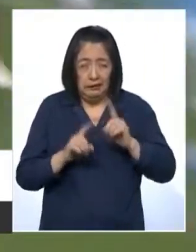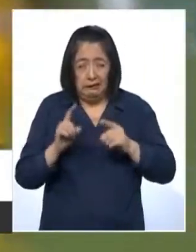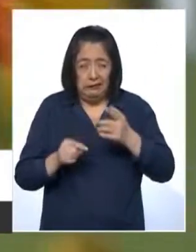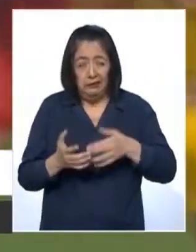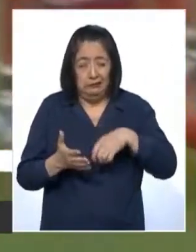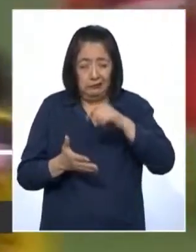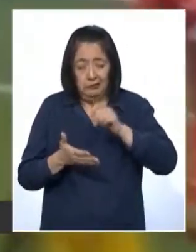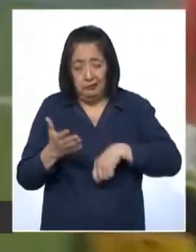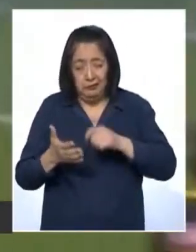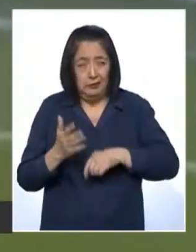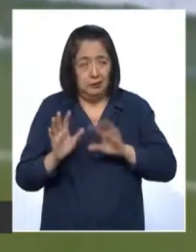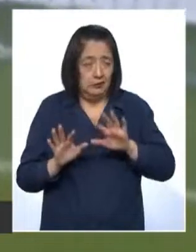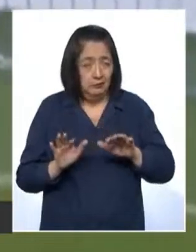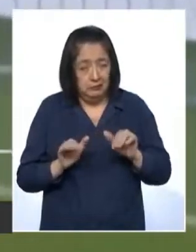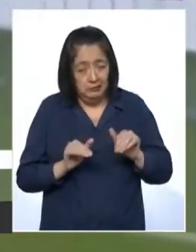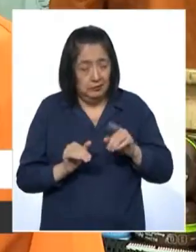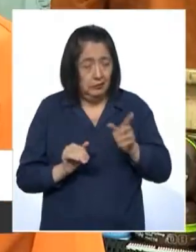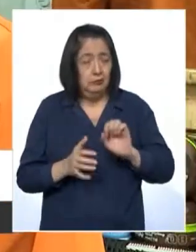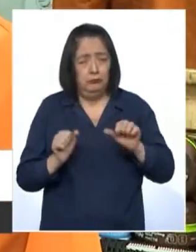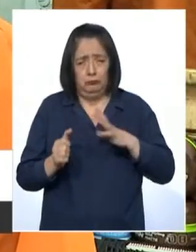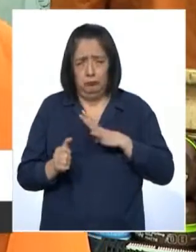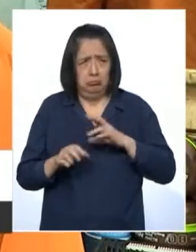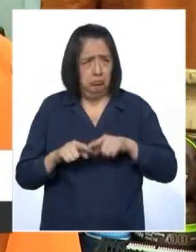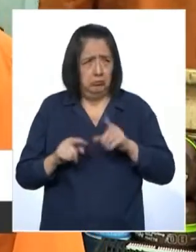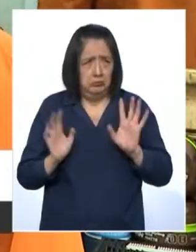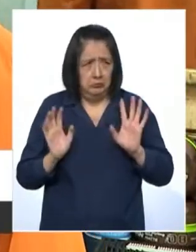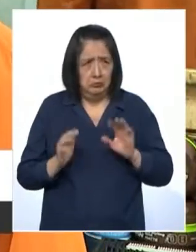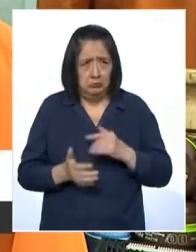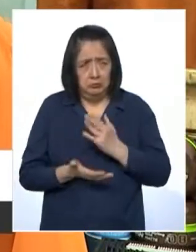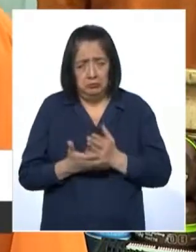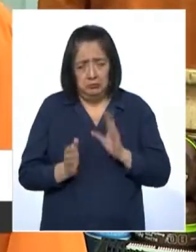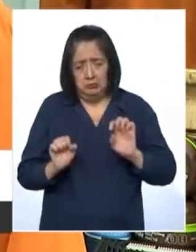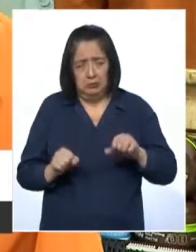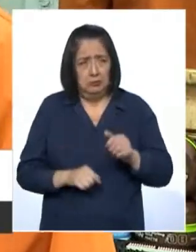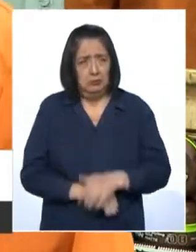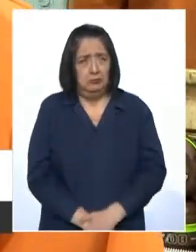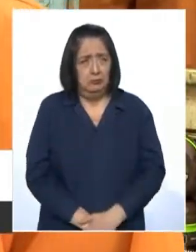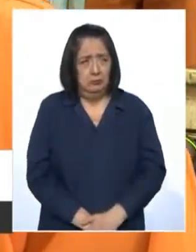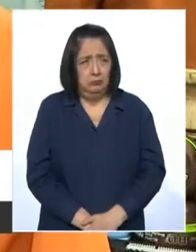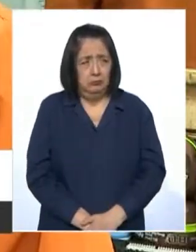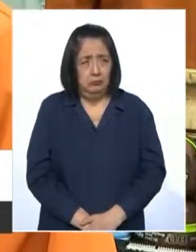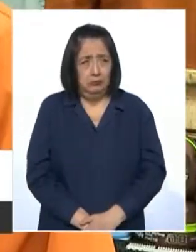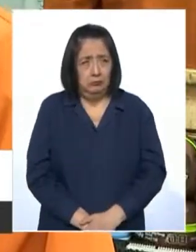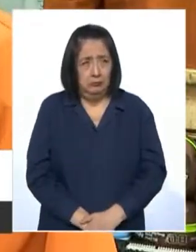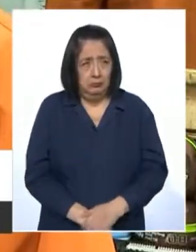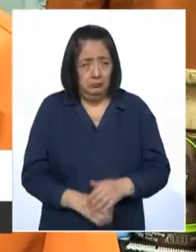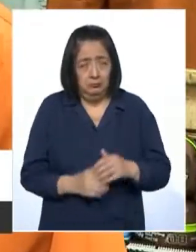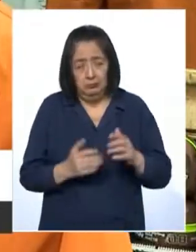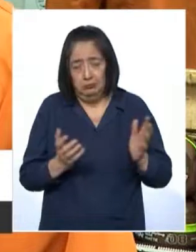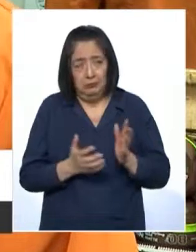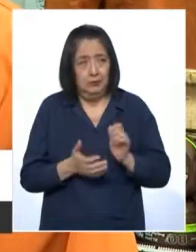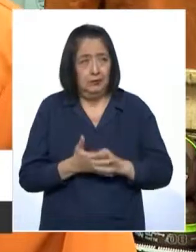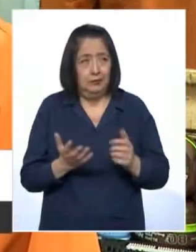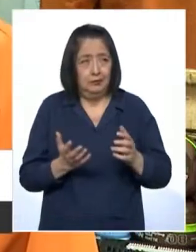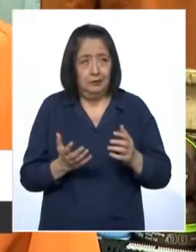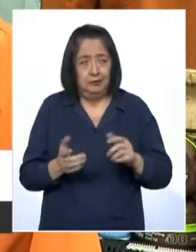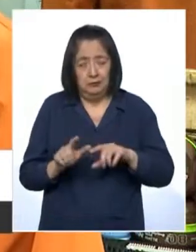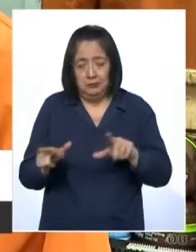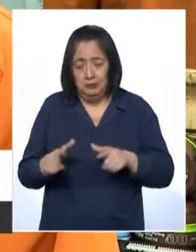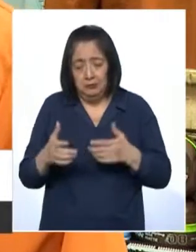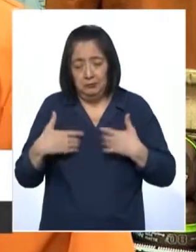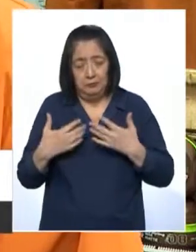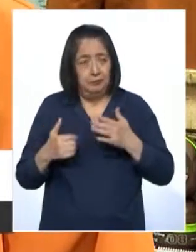tu contrato? Si depende de mí, sí. No tengo ningún tipo de inconveniente. Sí, es el lugar donde prima la felicidad. Y para